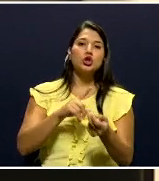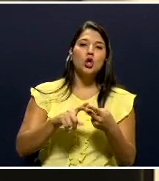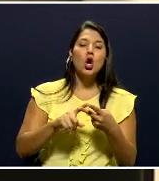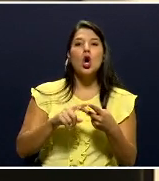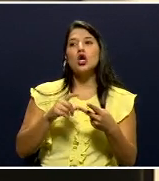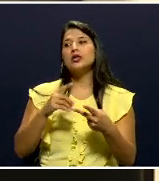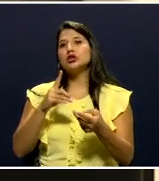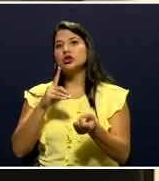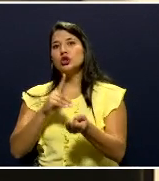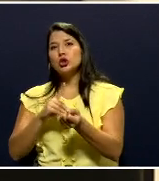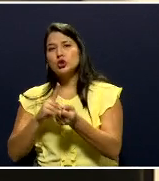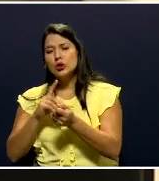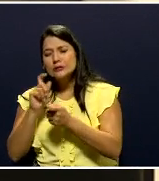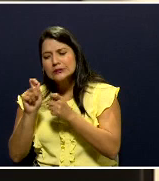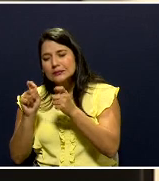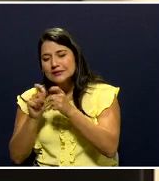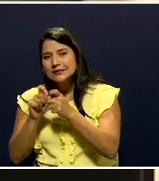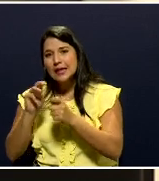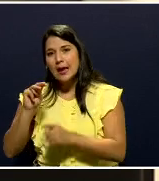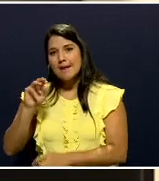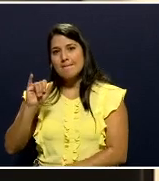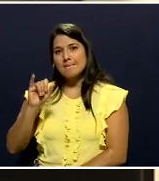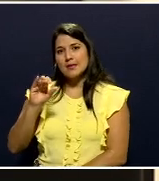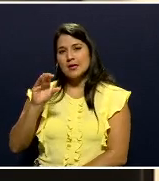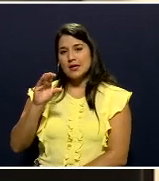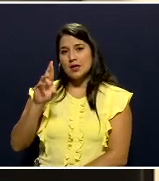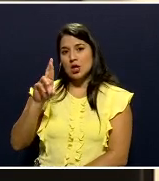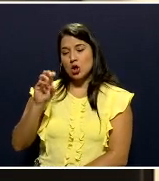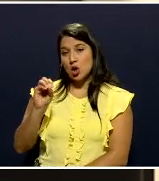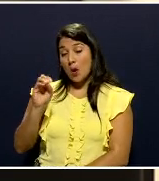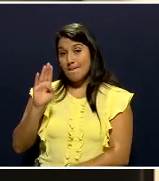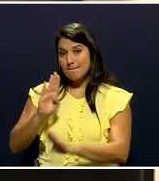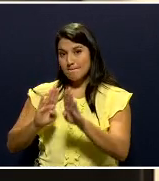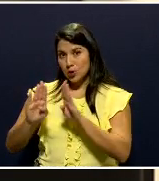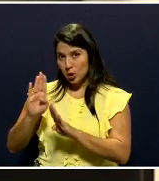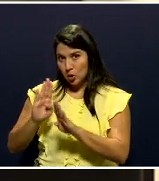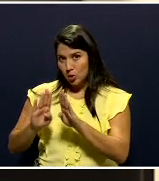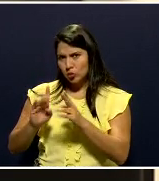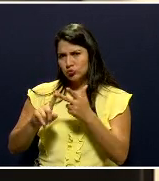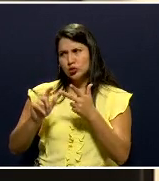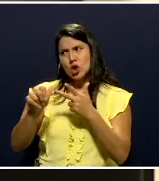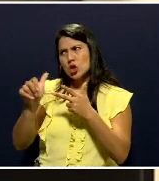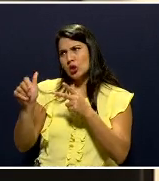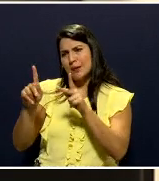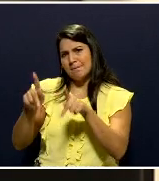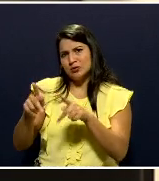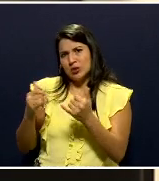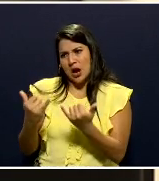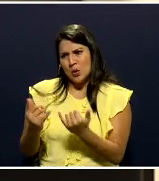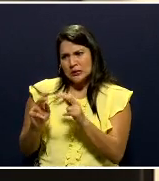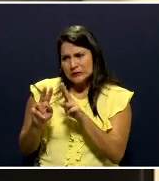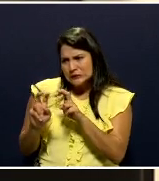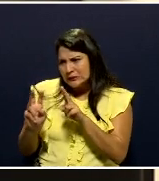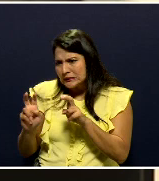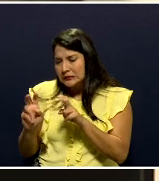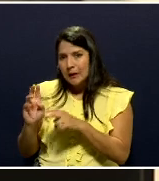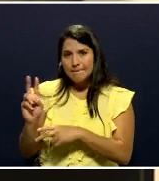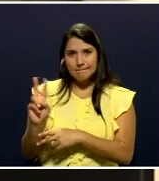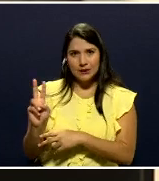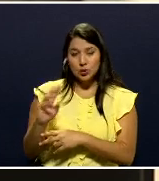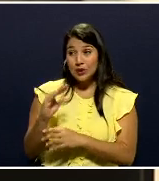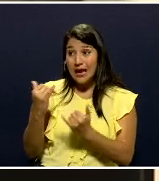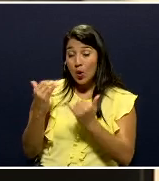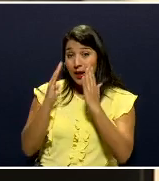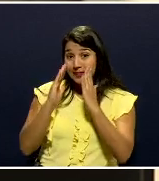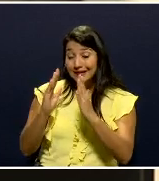microbiólogos y otros especialistas en el área de la salud junto con personal de apoyo, enfrentando estos virus y las personas enfermas